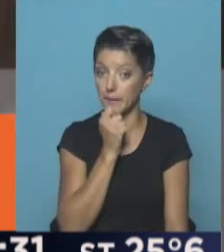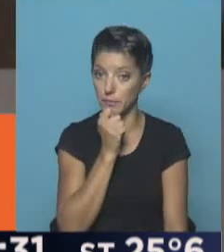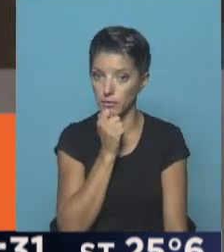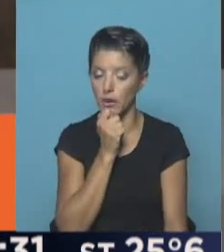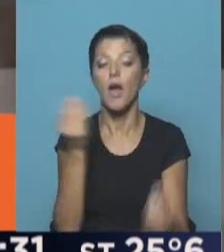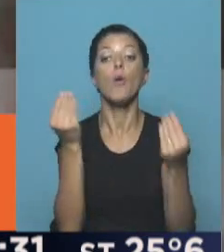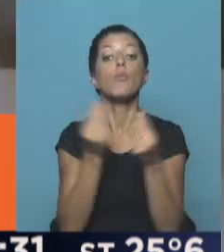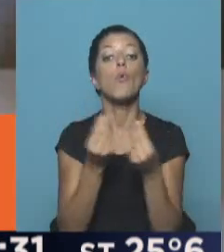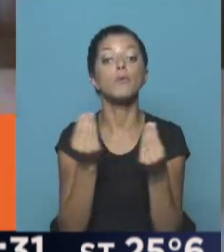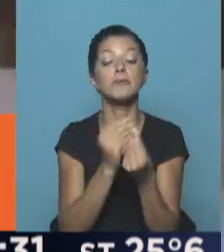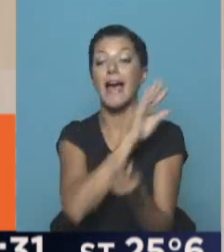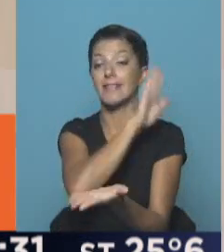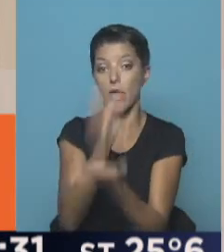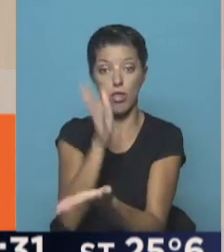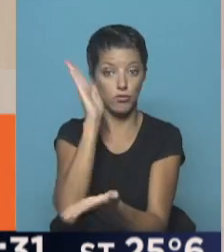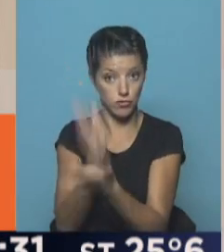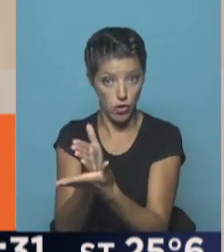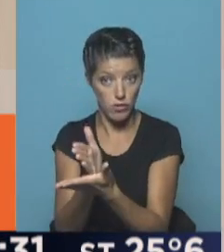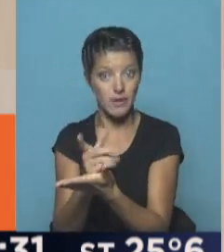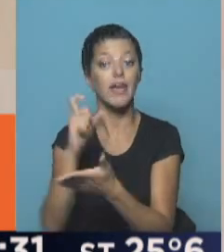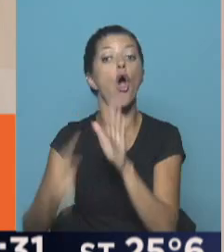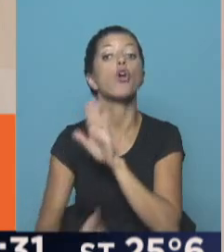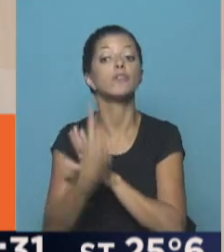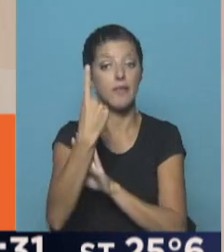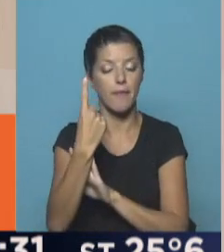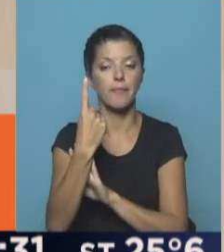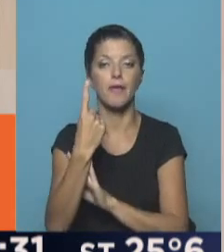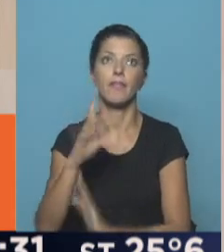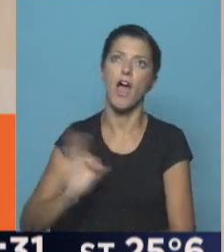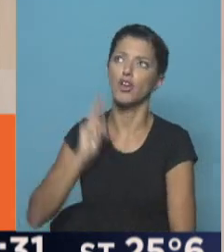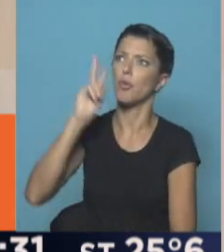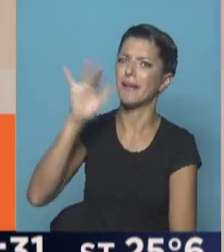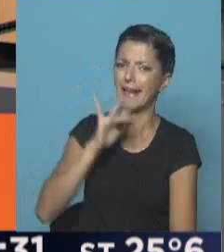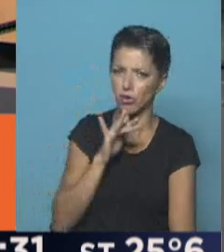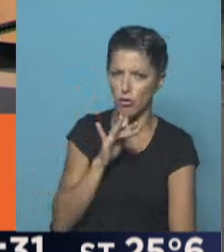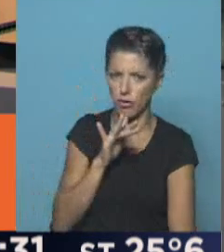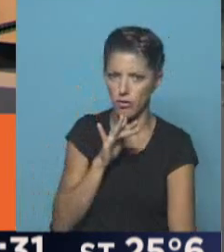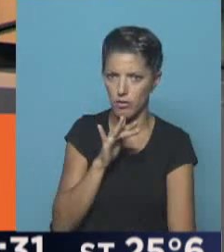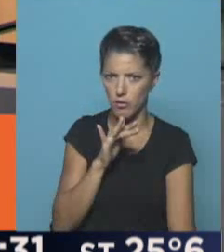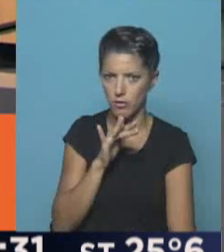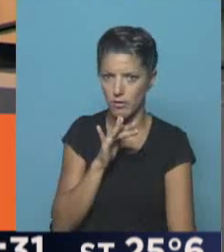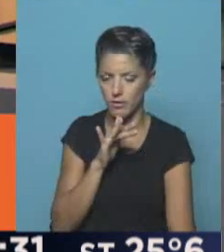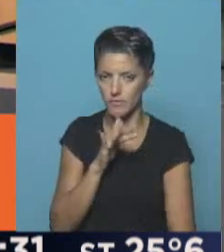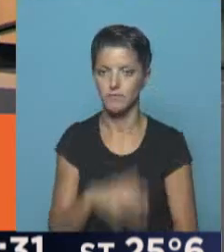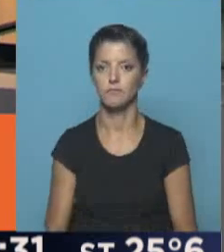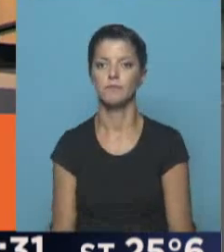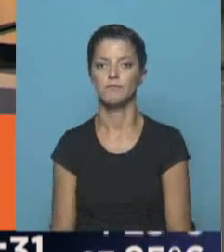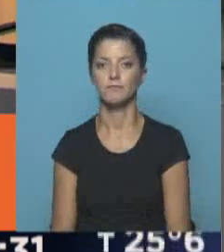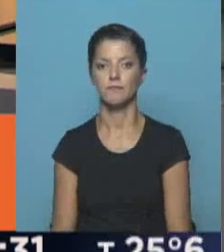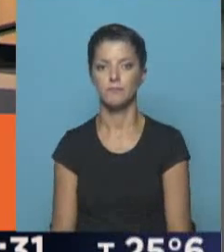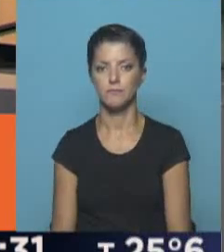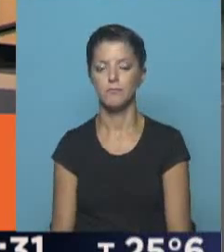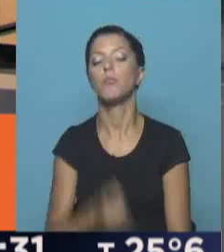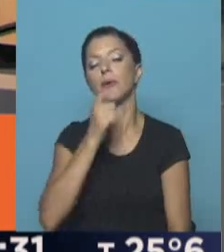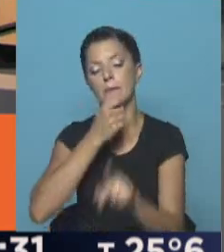sanciones y penalidades que Occidente viene sosteniendo desde 2014 como consecuencia de la